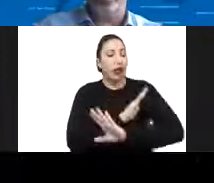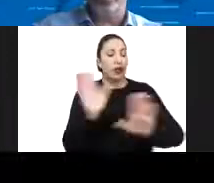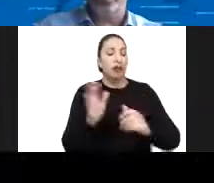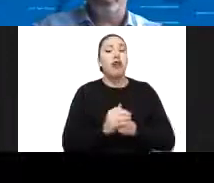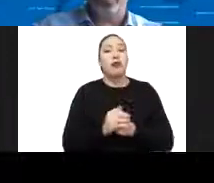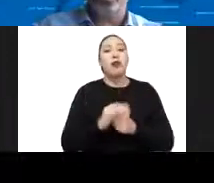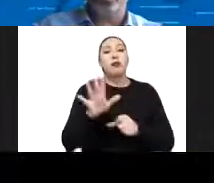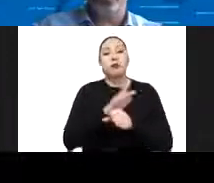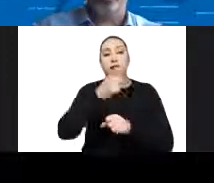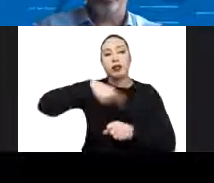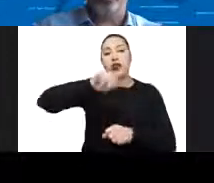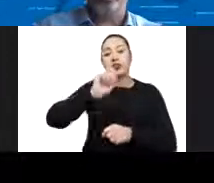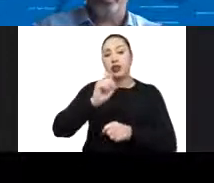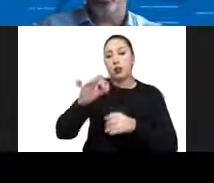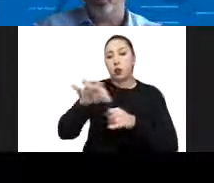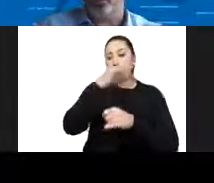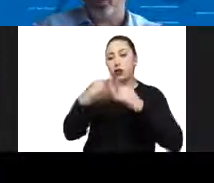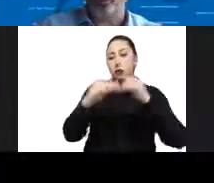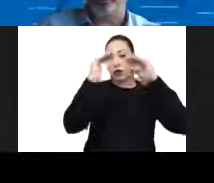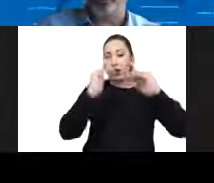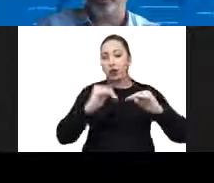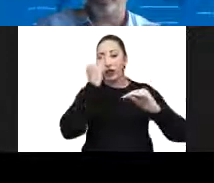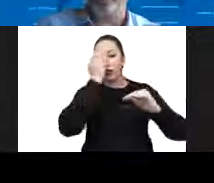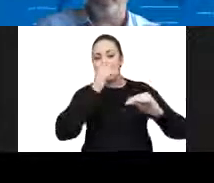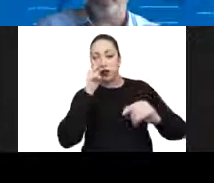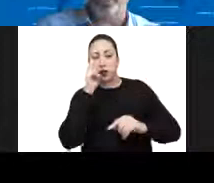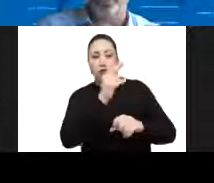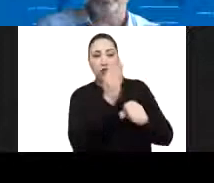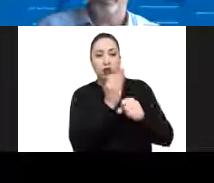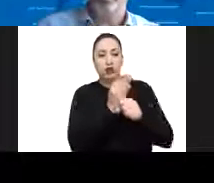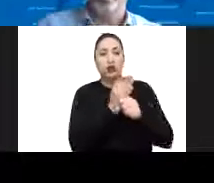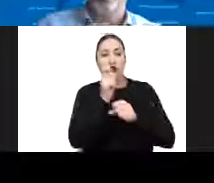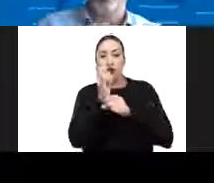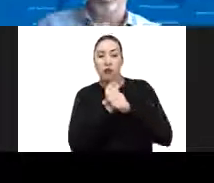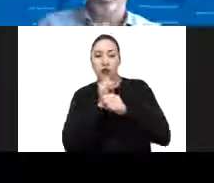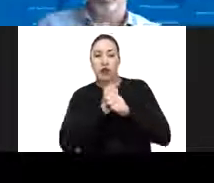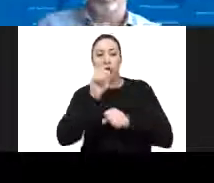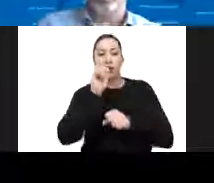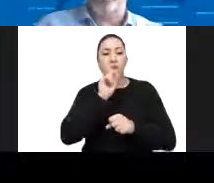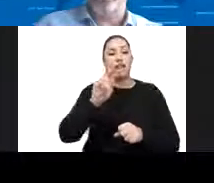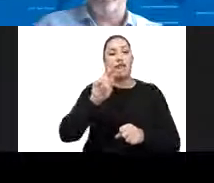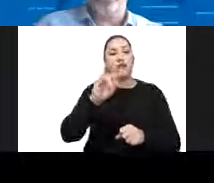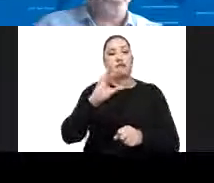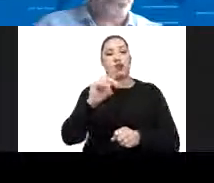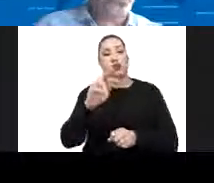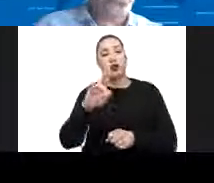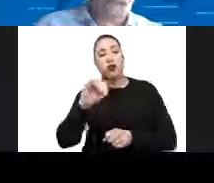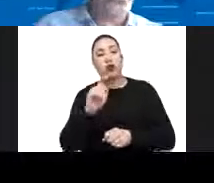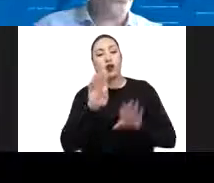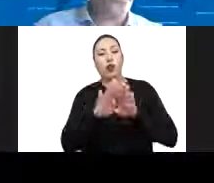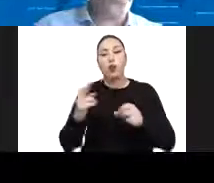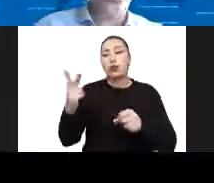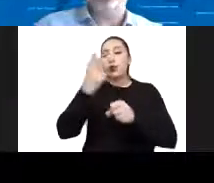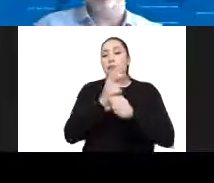una inversión, que es la última que ven ahí, que es un túnel de procesión en Villa Victoria, como una segunda mejor opción,